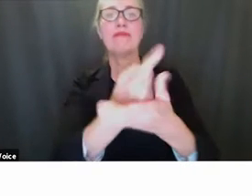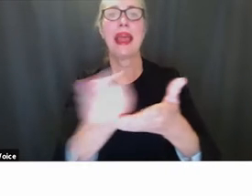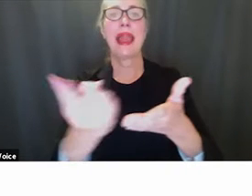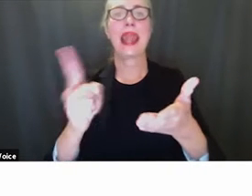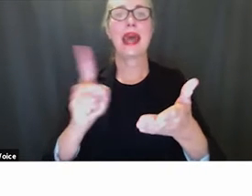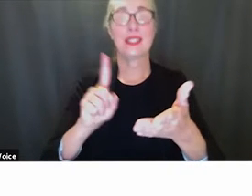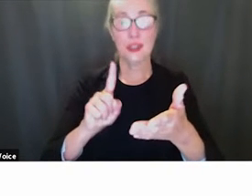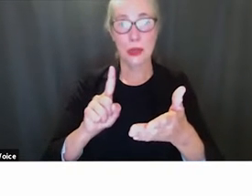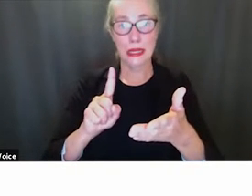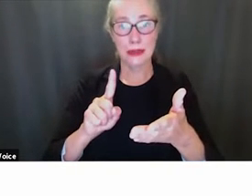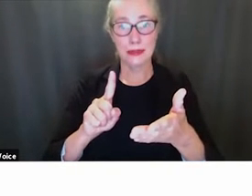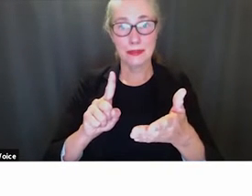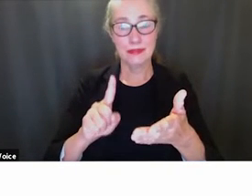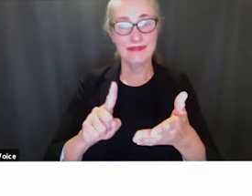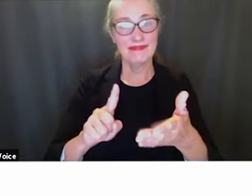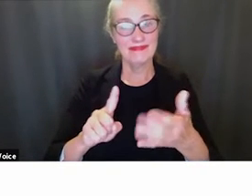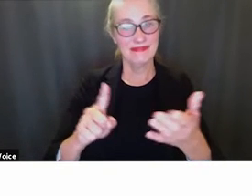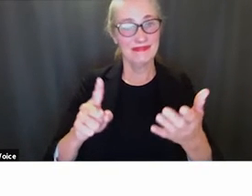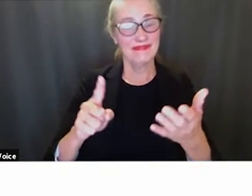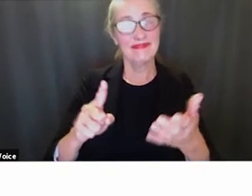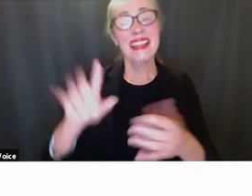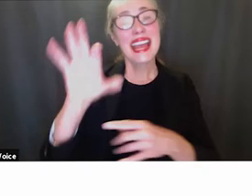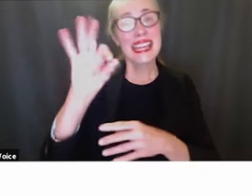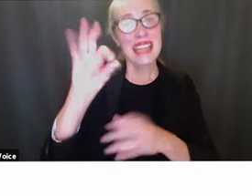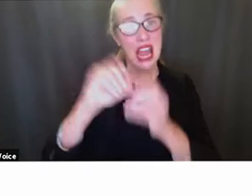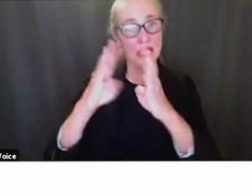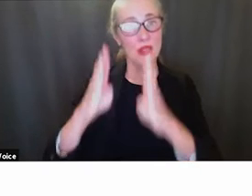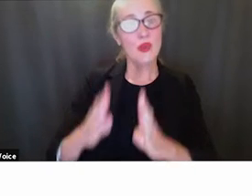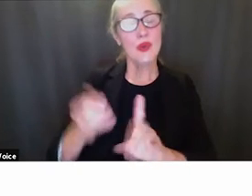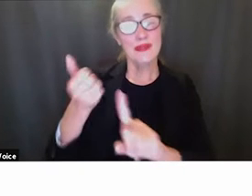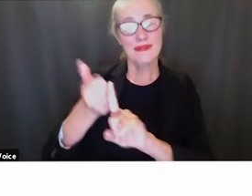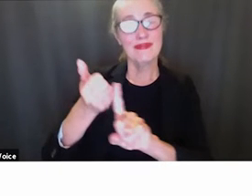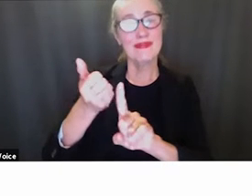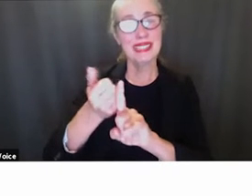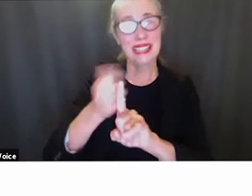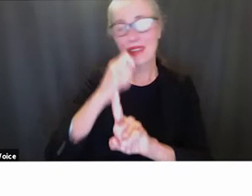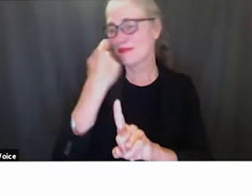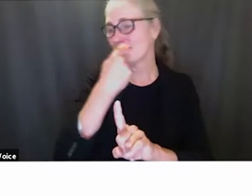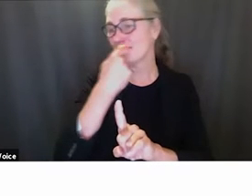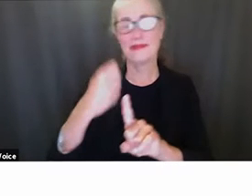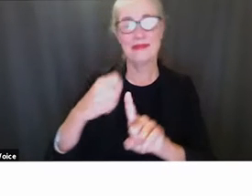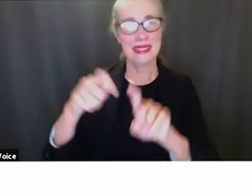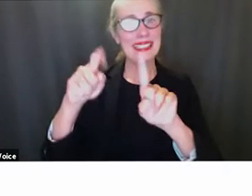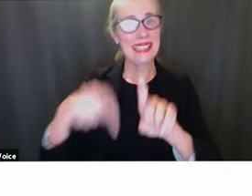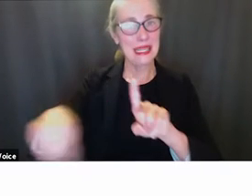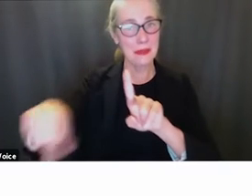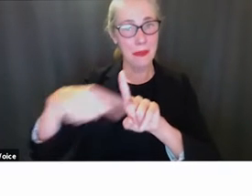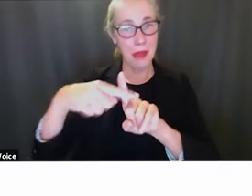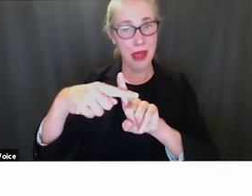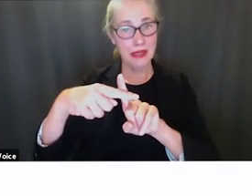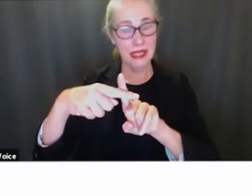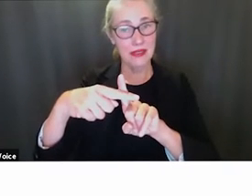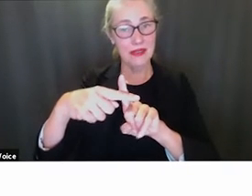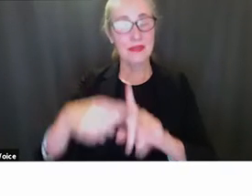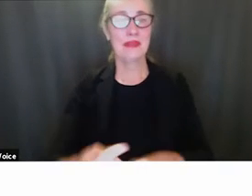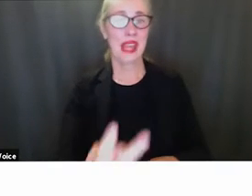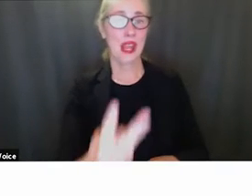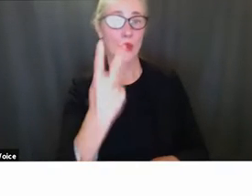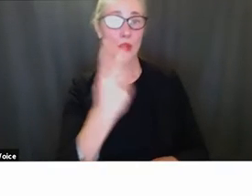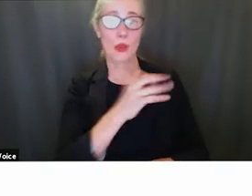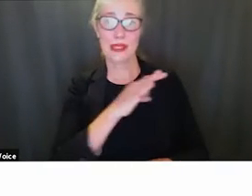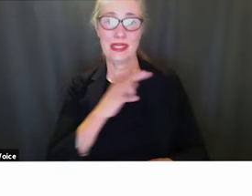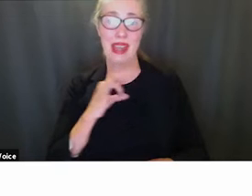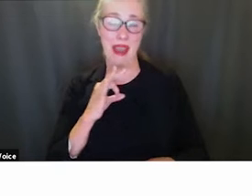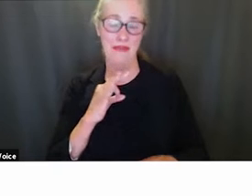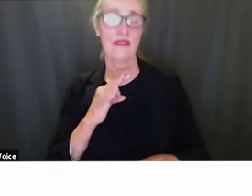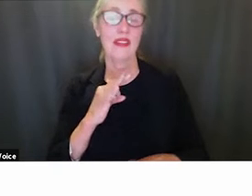pasada. Tuvimos 9 estudiantes que dieron positivo a COVID y 2 miembros del personal que dieron positivo. Eso